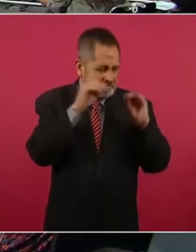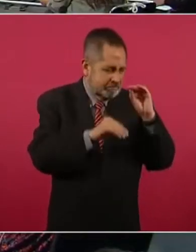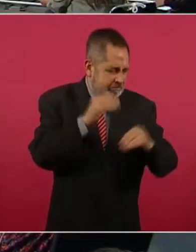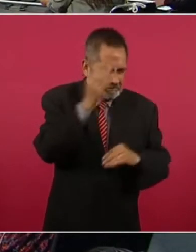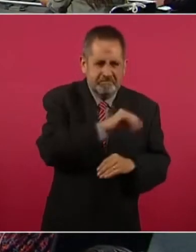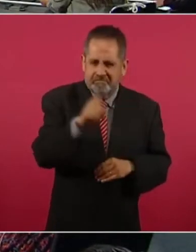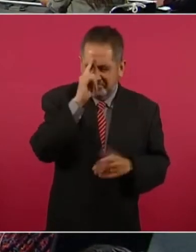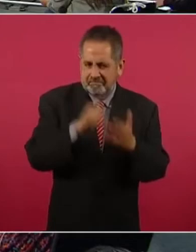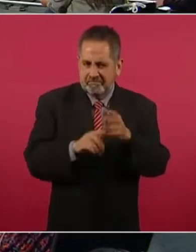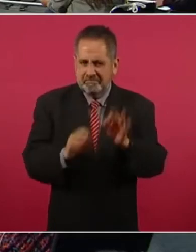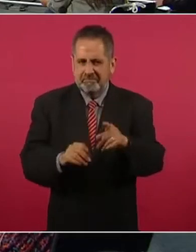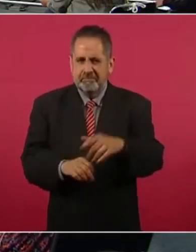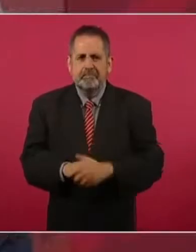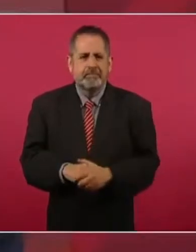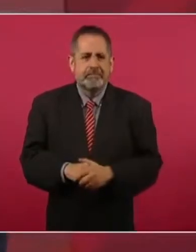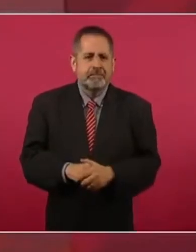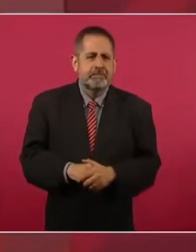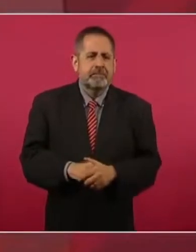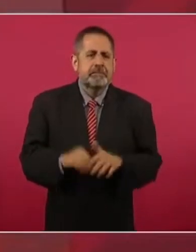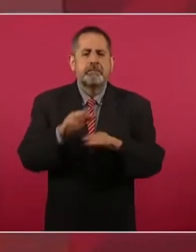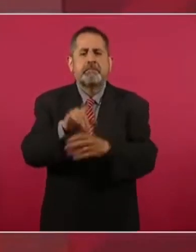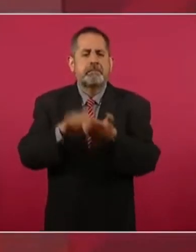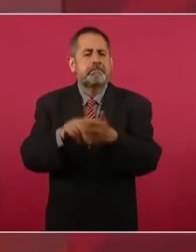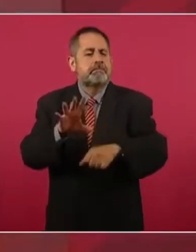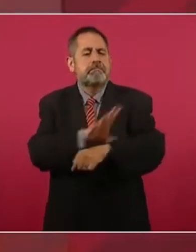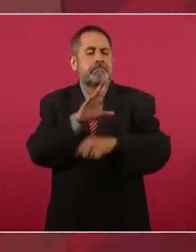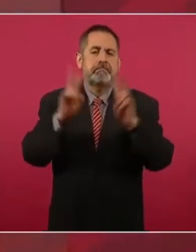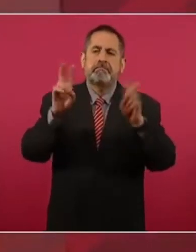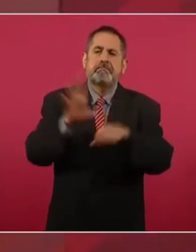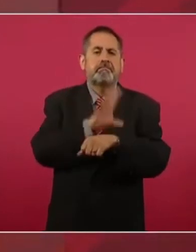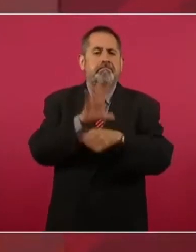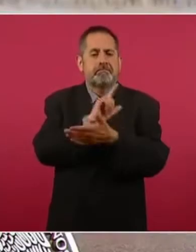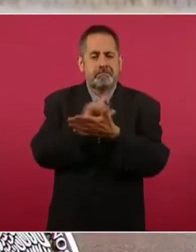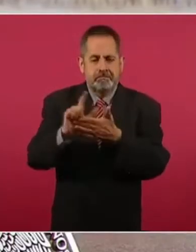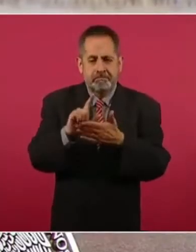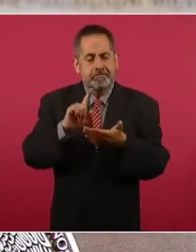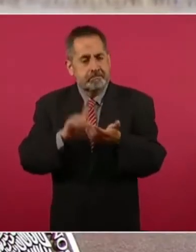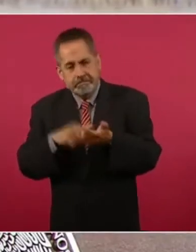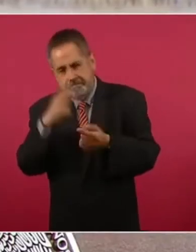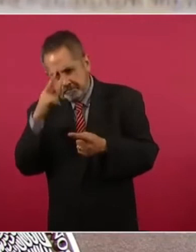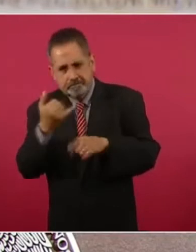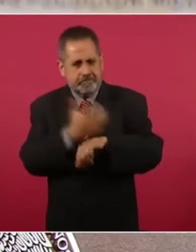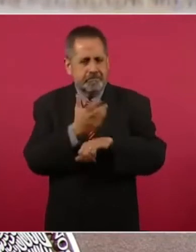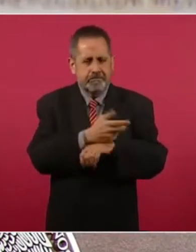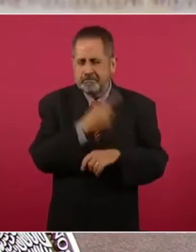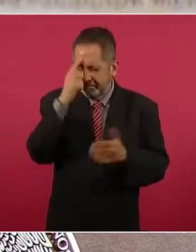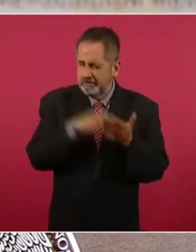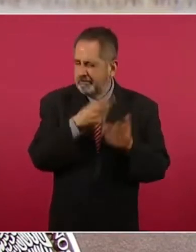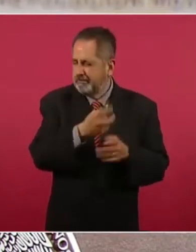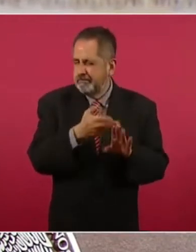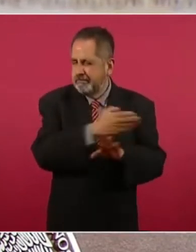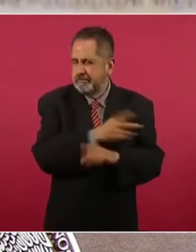sobre las energías limpias en México y en Estados Unidos,